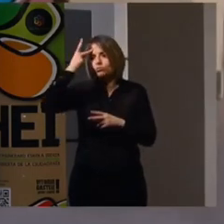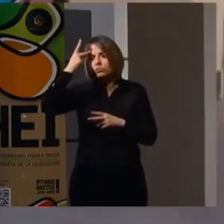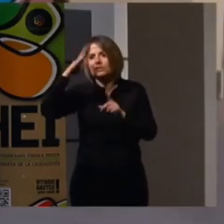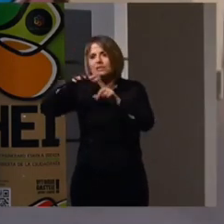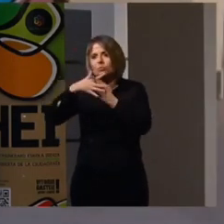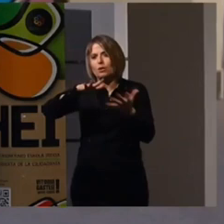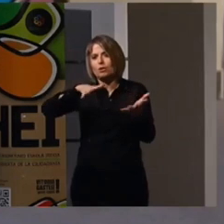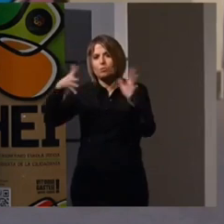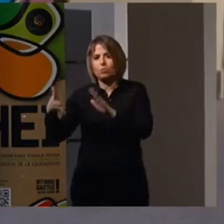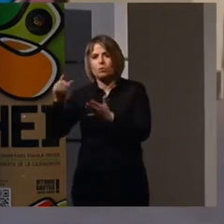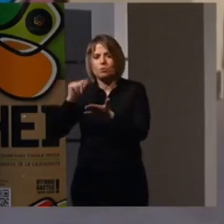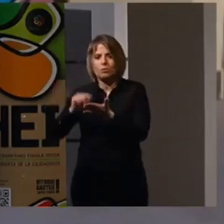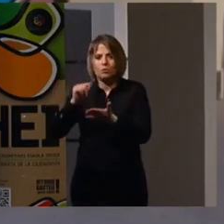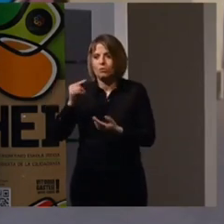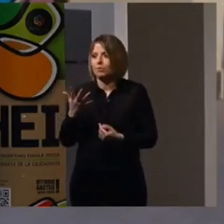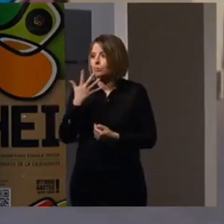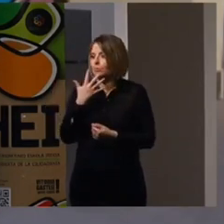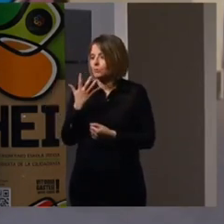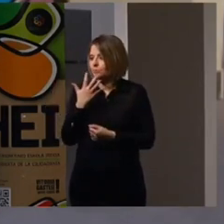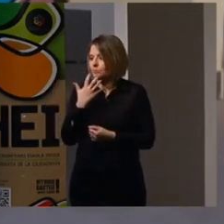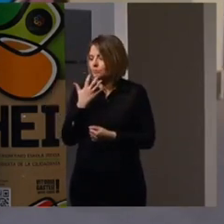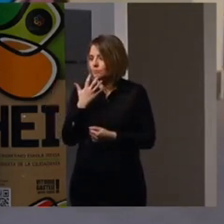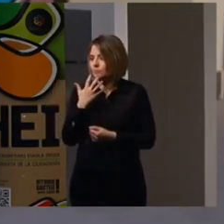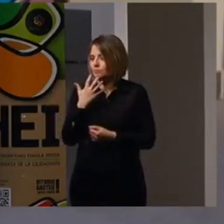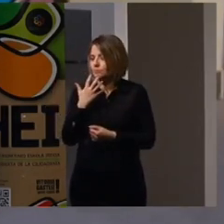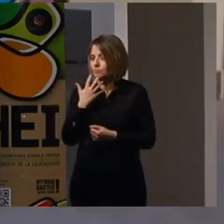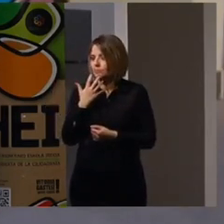forma inmediata, ¿no? Dentro de que, por ejemplo,